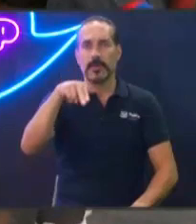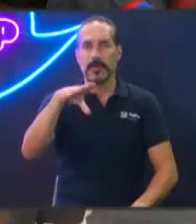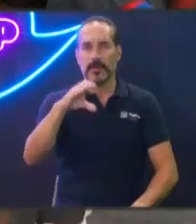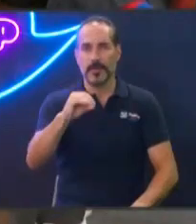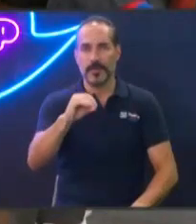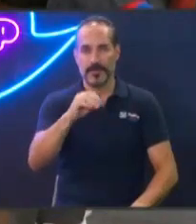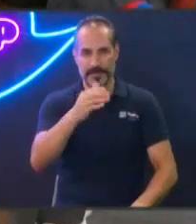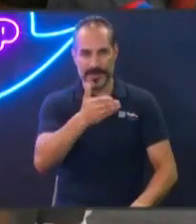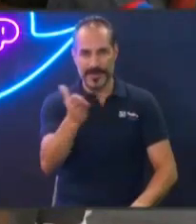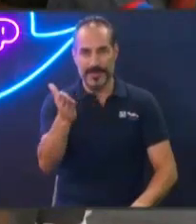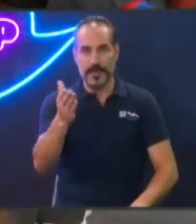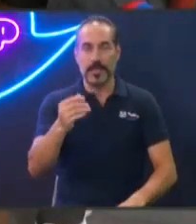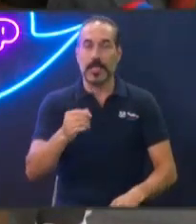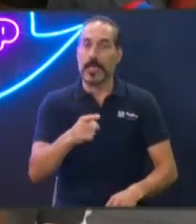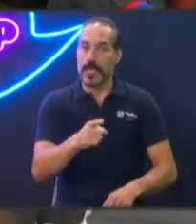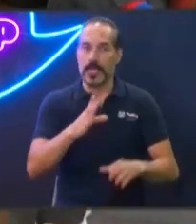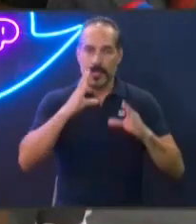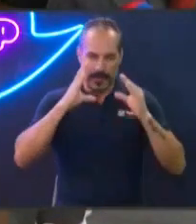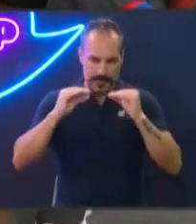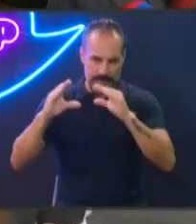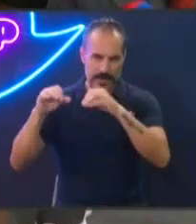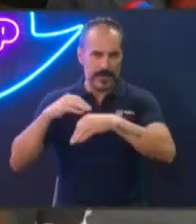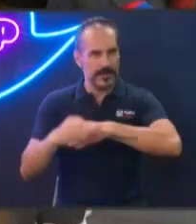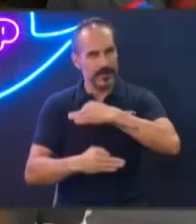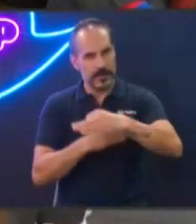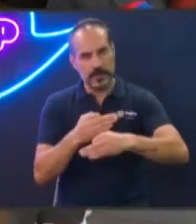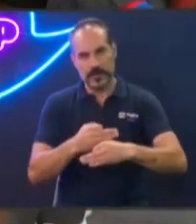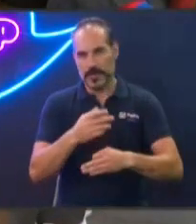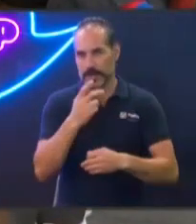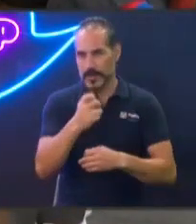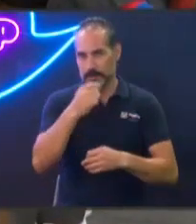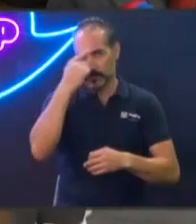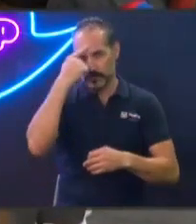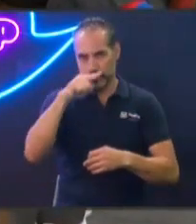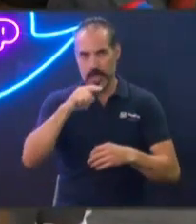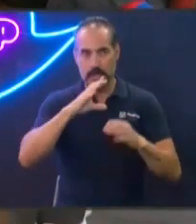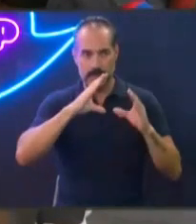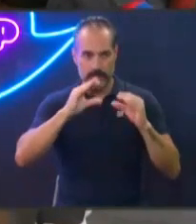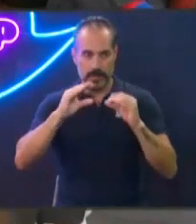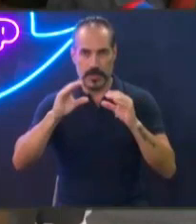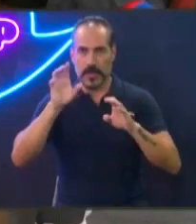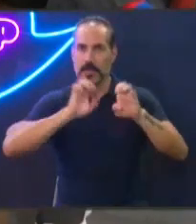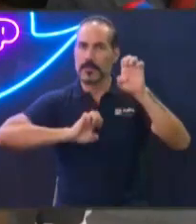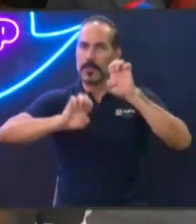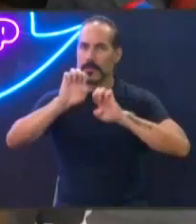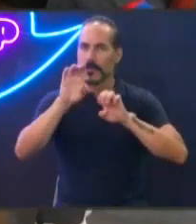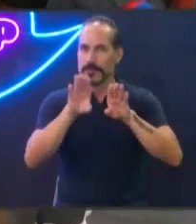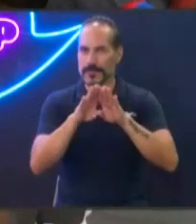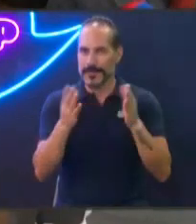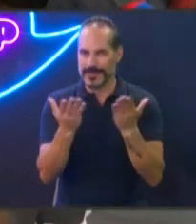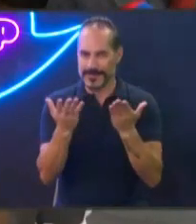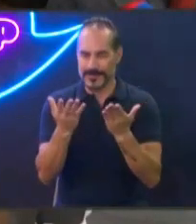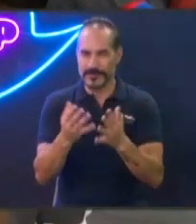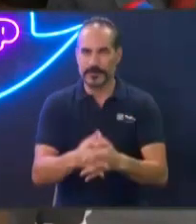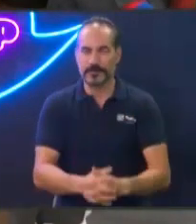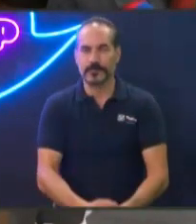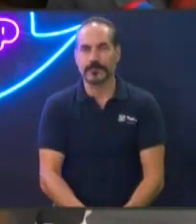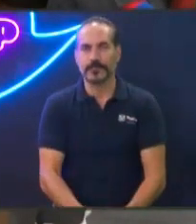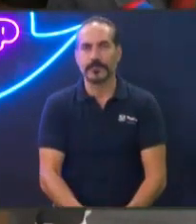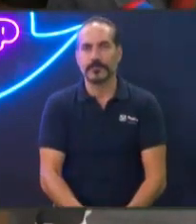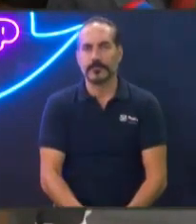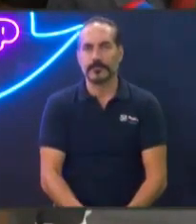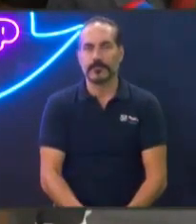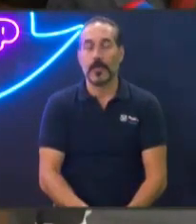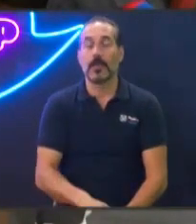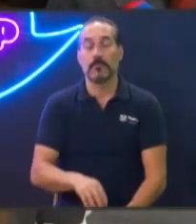coche para que lleven a cabo este evento a los que están interes ados en ser ponentes este año Así es esto Me parece